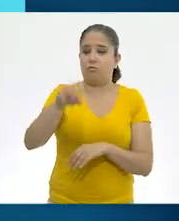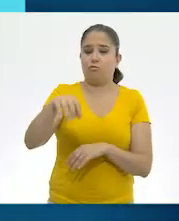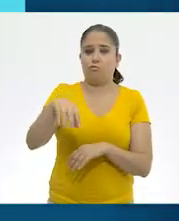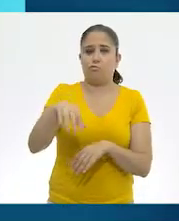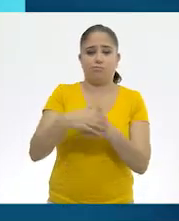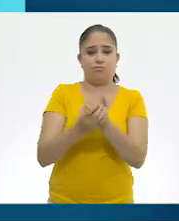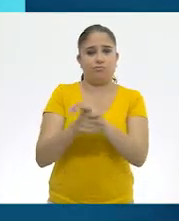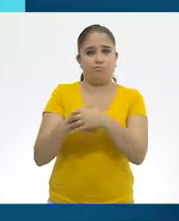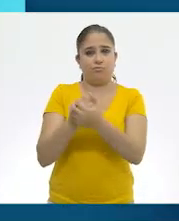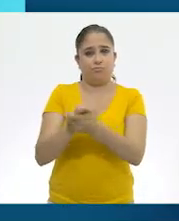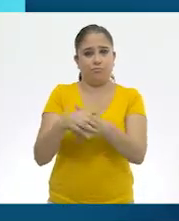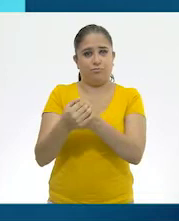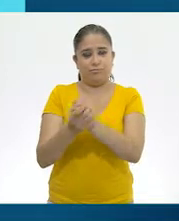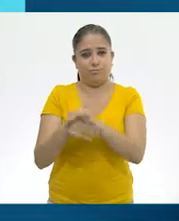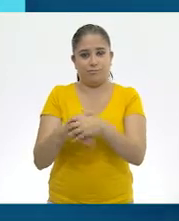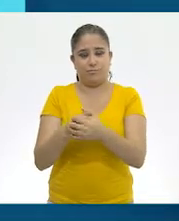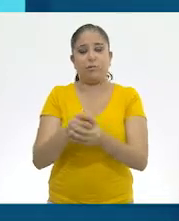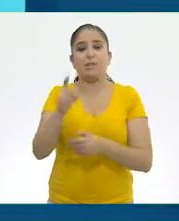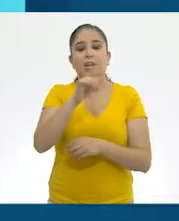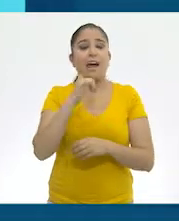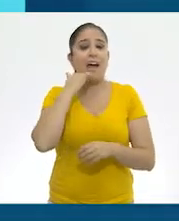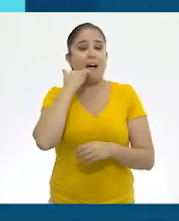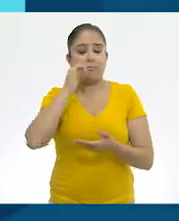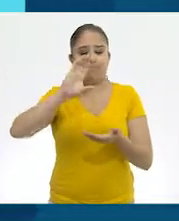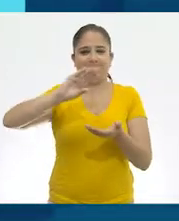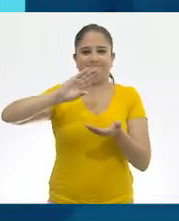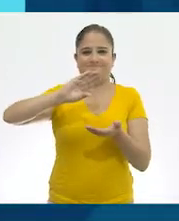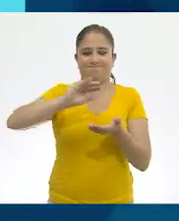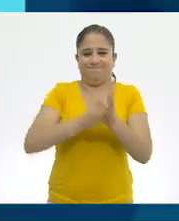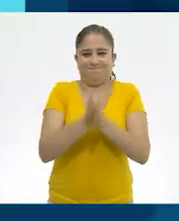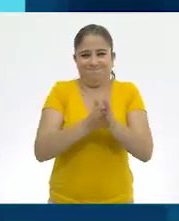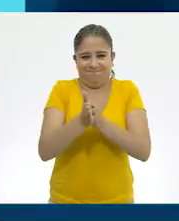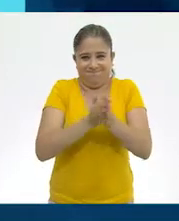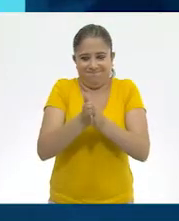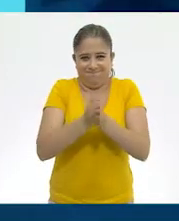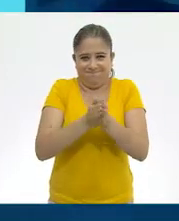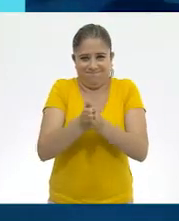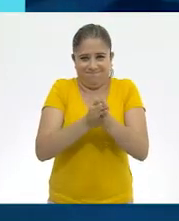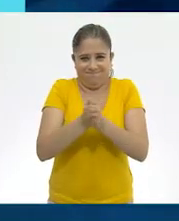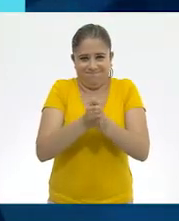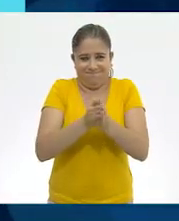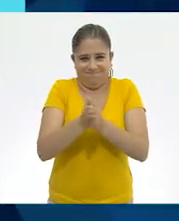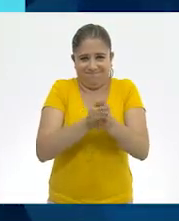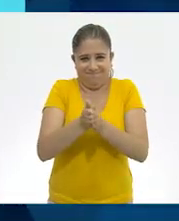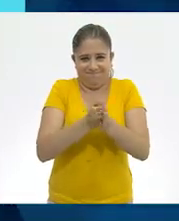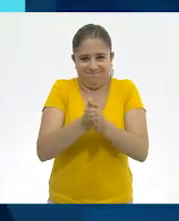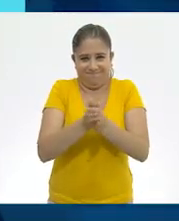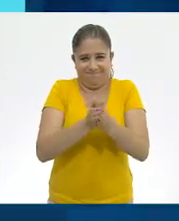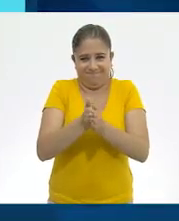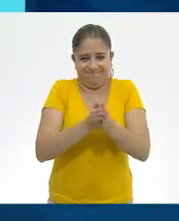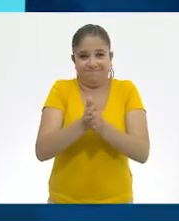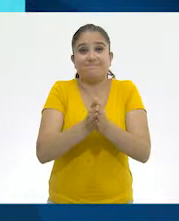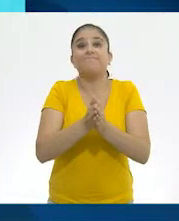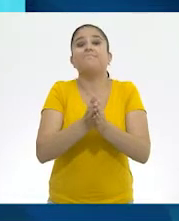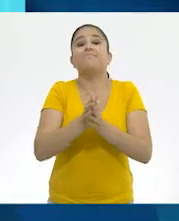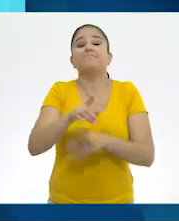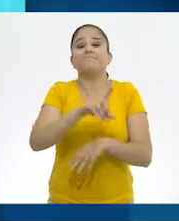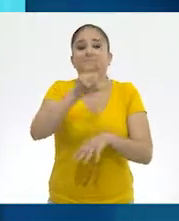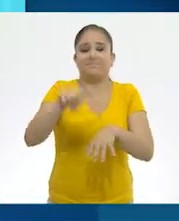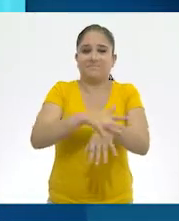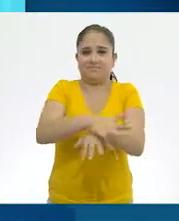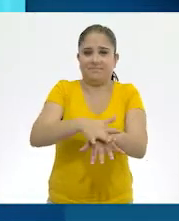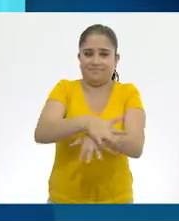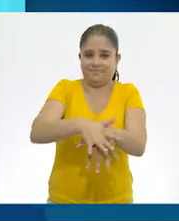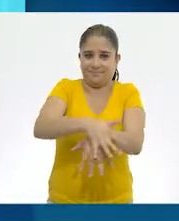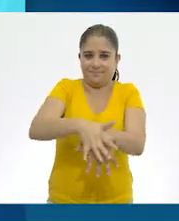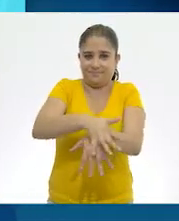manos. Usa suficiente jabón. Frota tus palmas una con la otra. Ahora, frota la palma